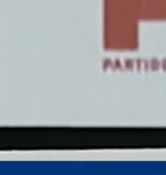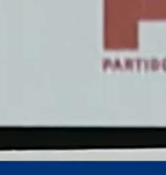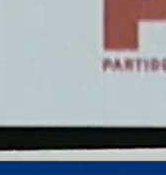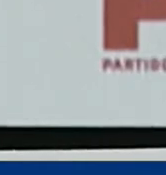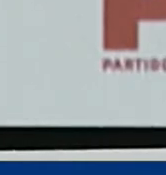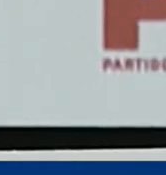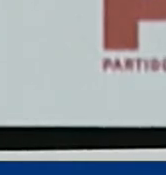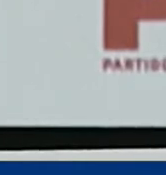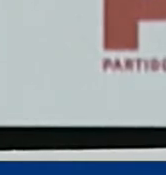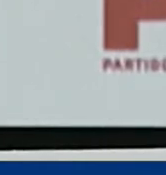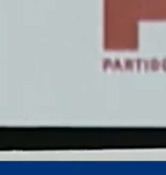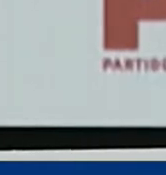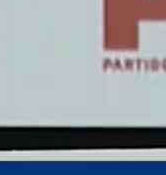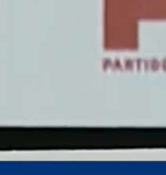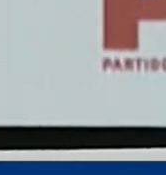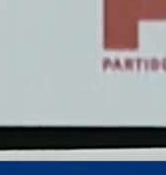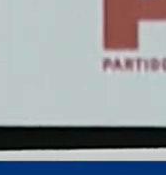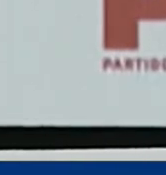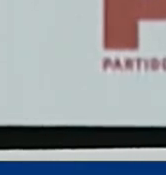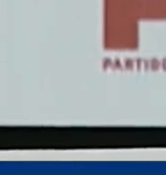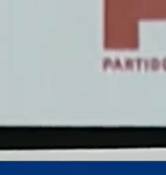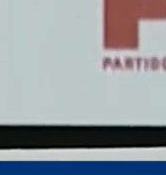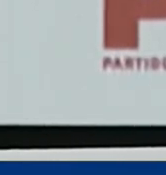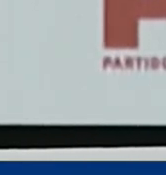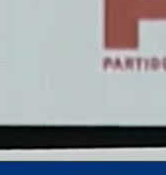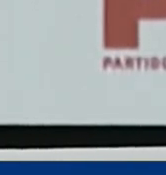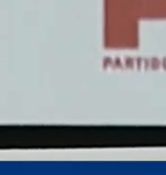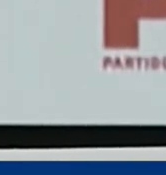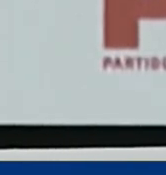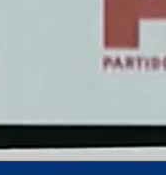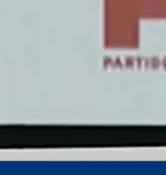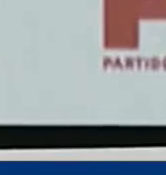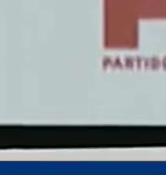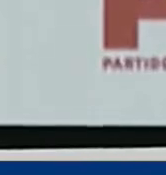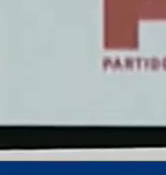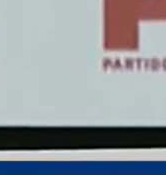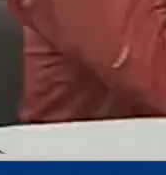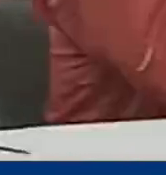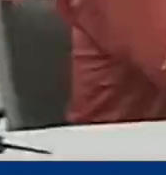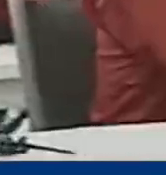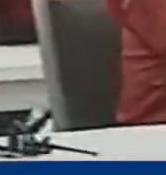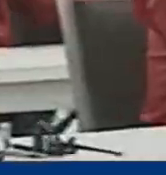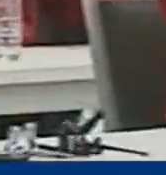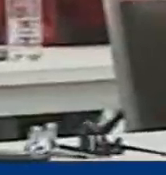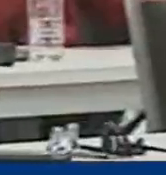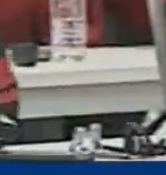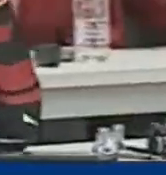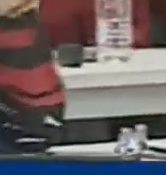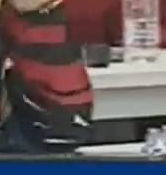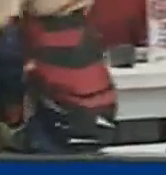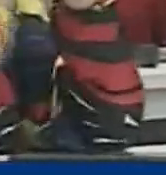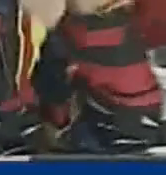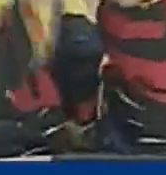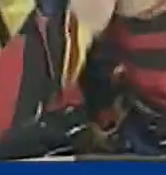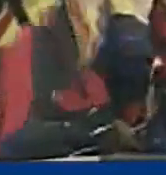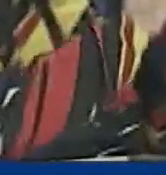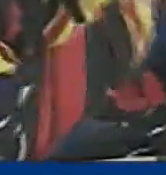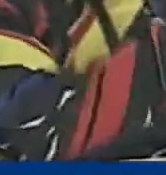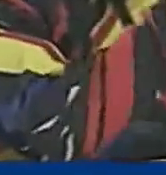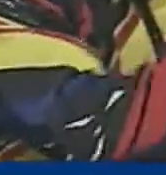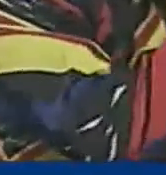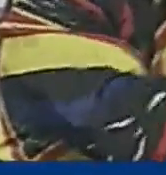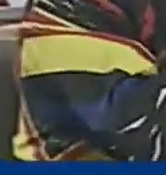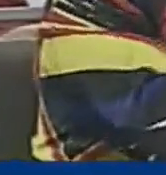los bots no marchan, los bots no votan. Aquí quien marcha es el pueblo soberano, aquí quien